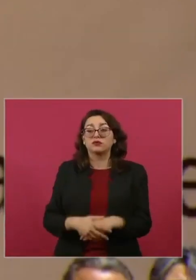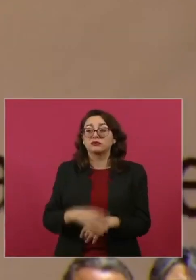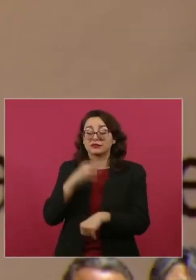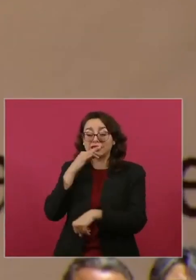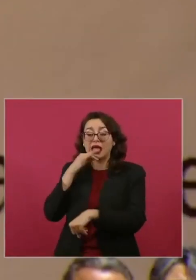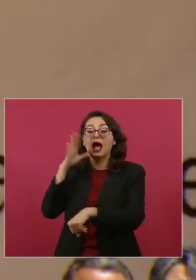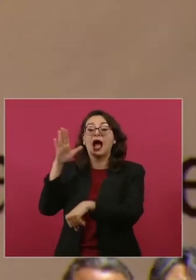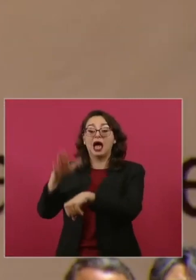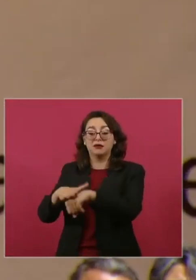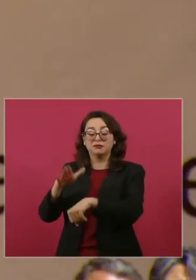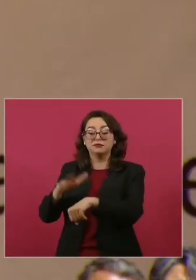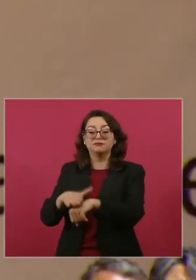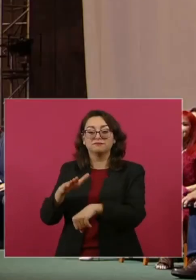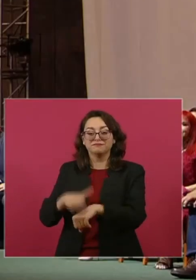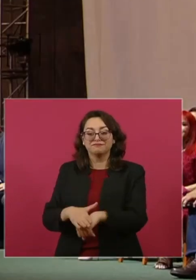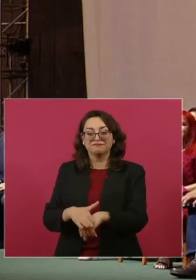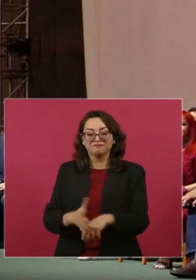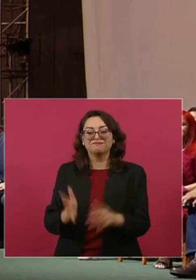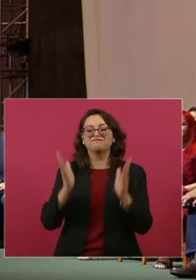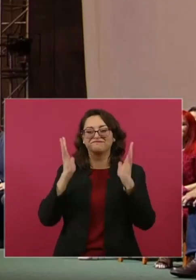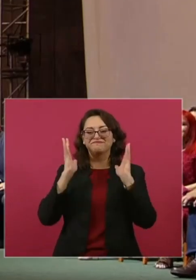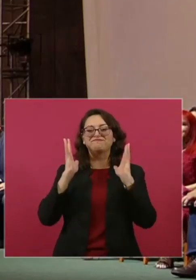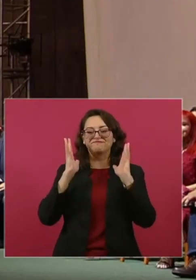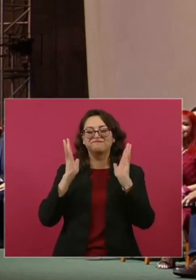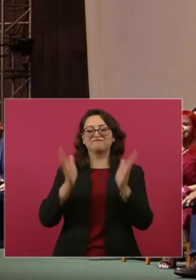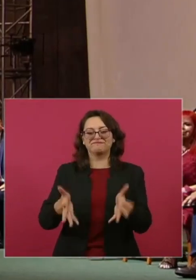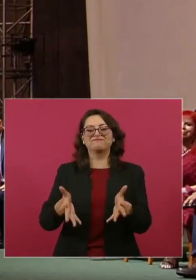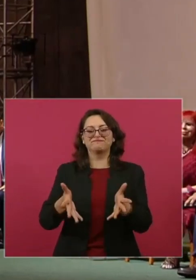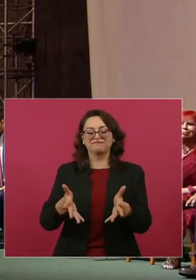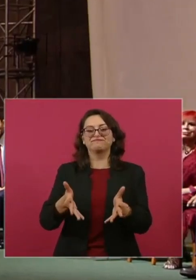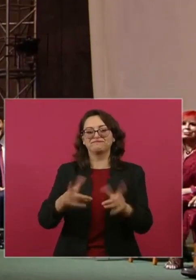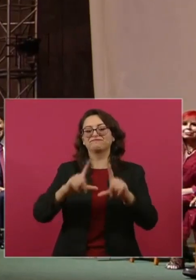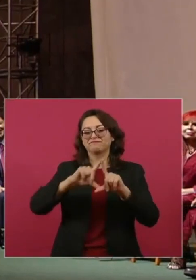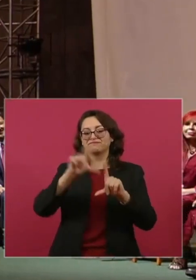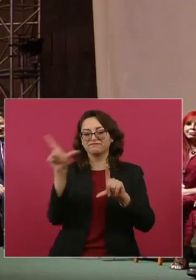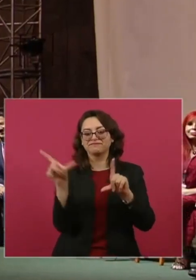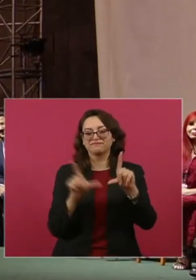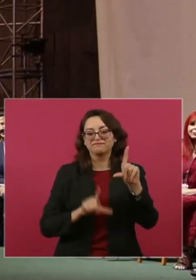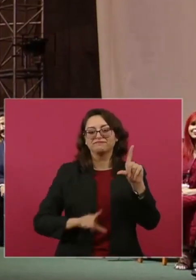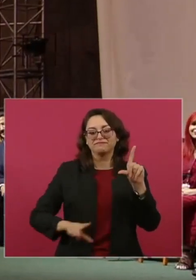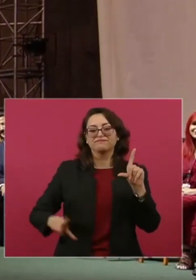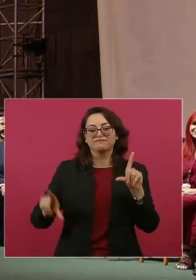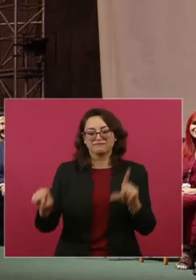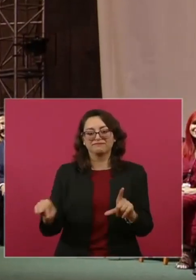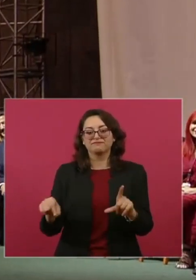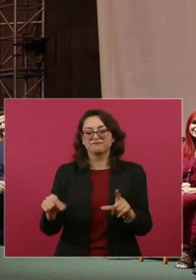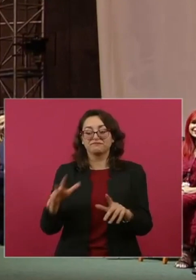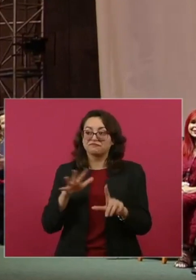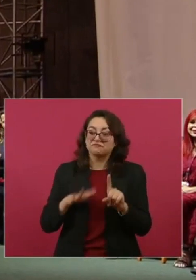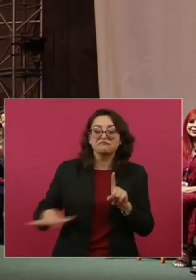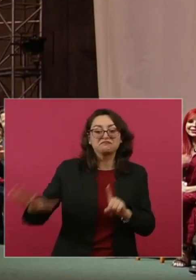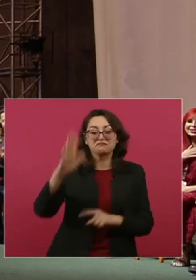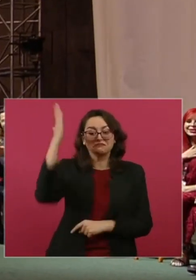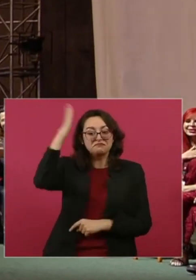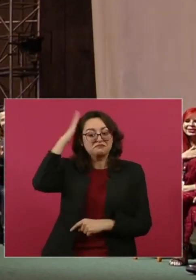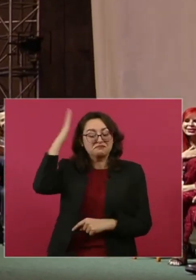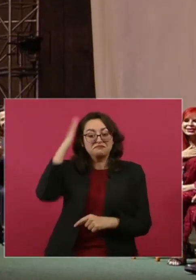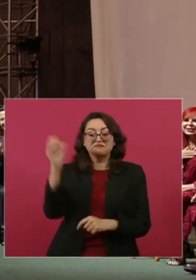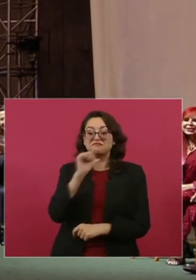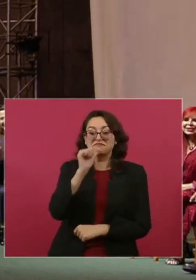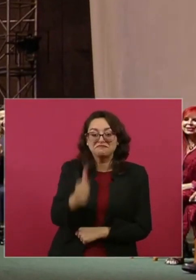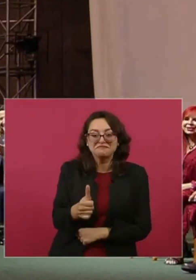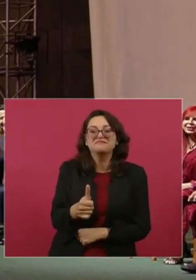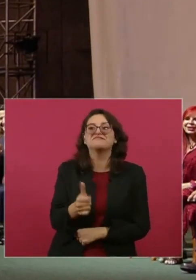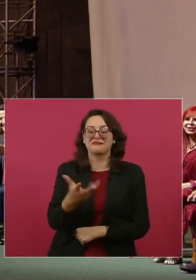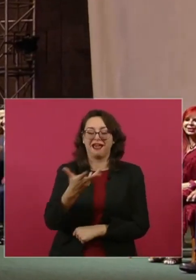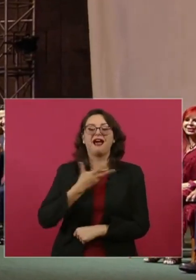noticia I have de que something ya to say. No va a haber en México, in Mexico, un proletariado we sin no cabeza longer